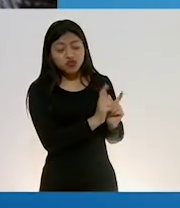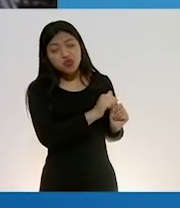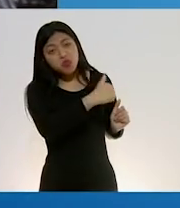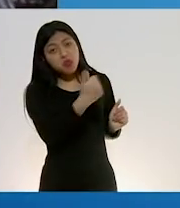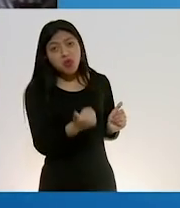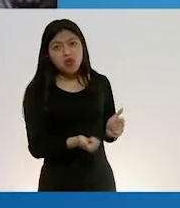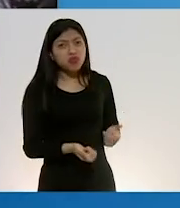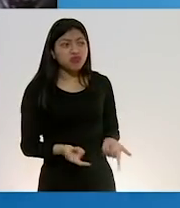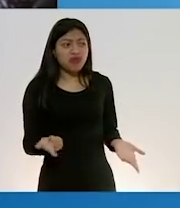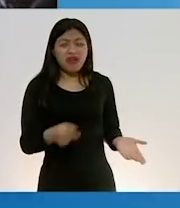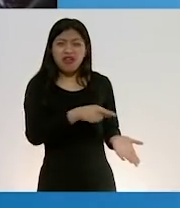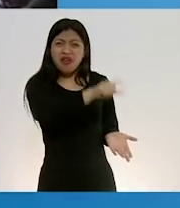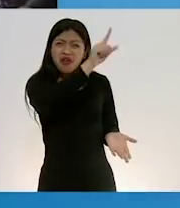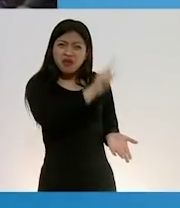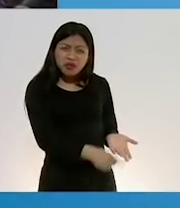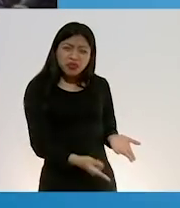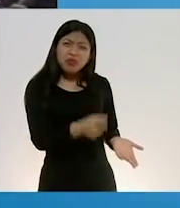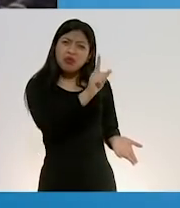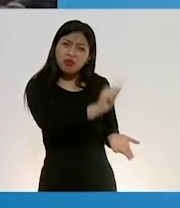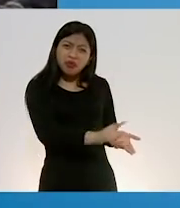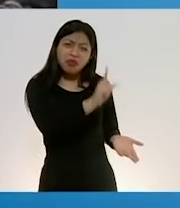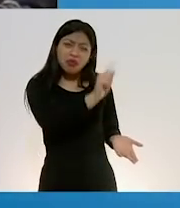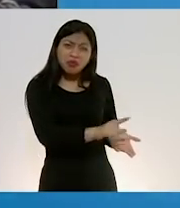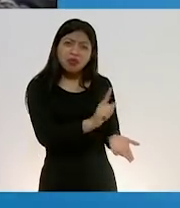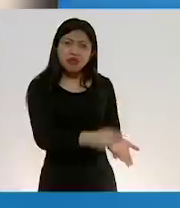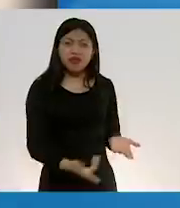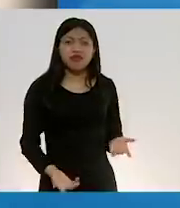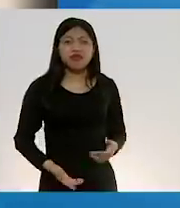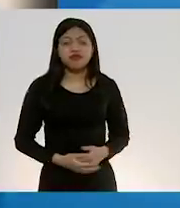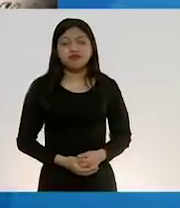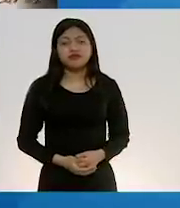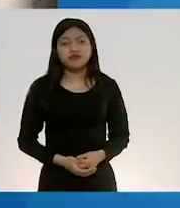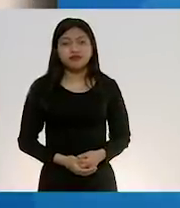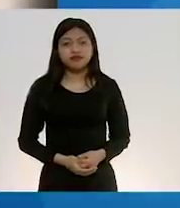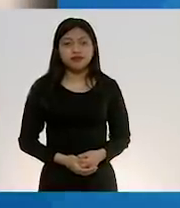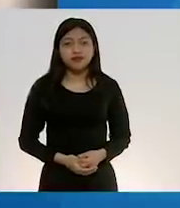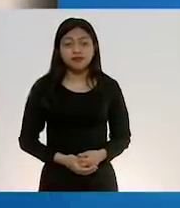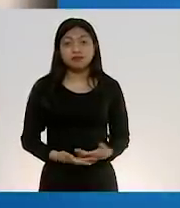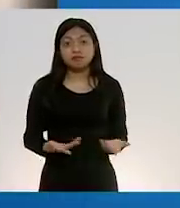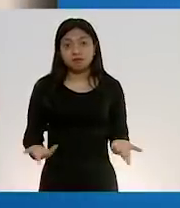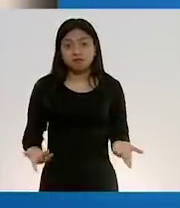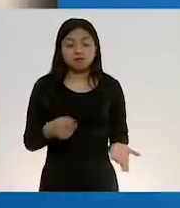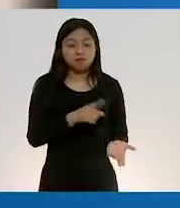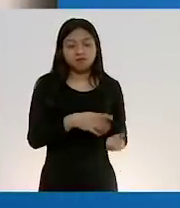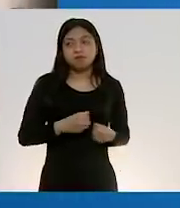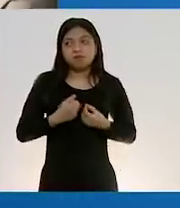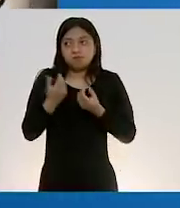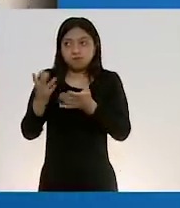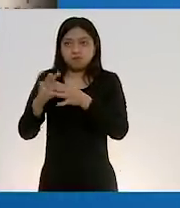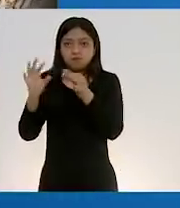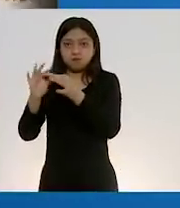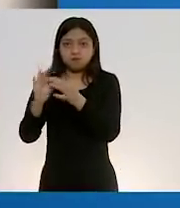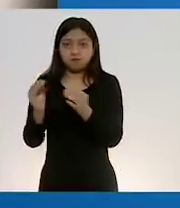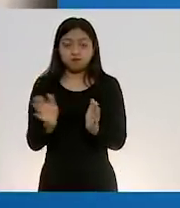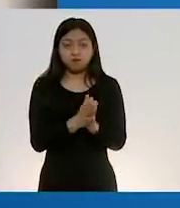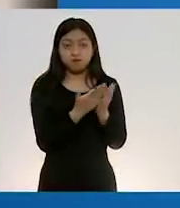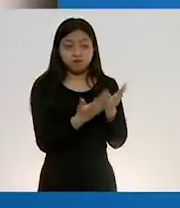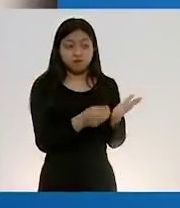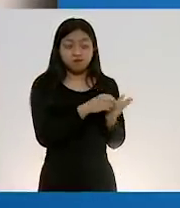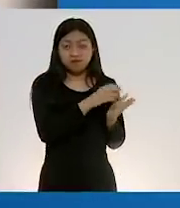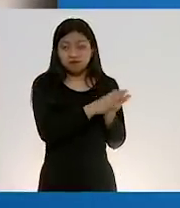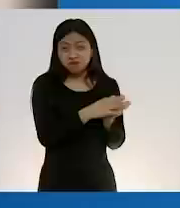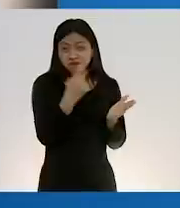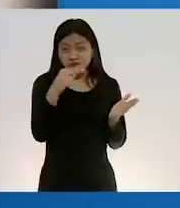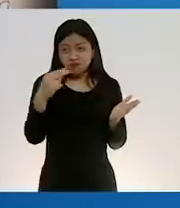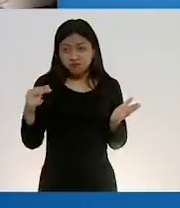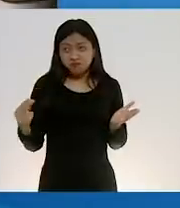los avergüenzan dándoles a entender la poca sinceridad de sus relatos. Claramente le confiesa que tales documentos no servían para otra